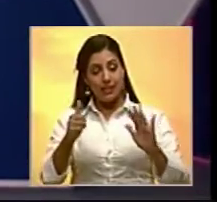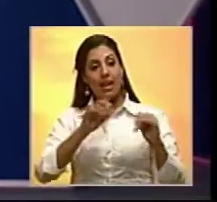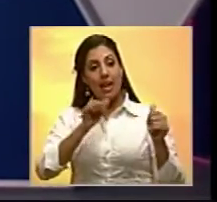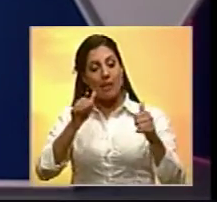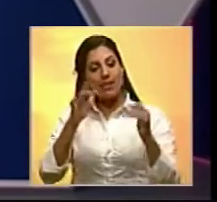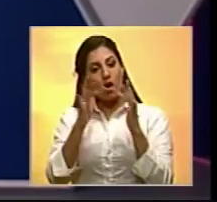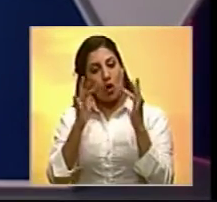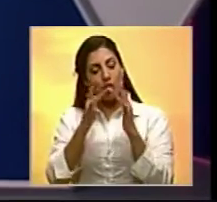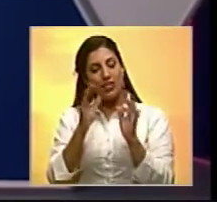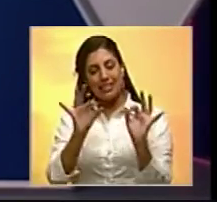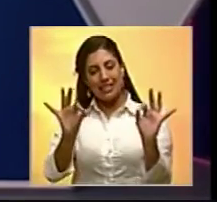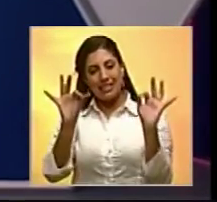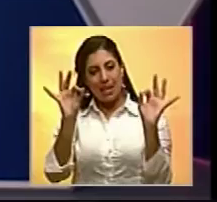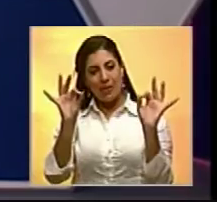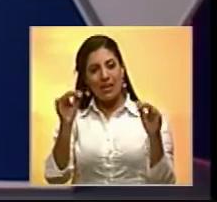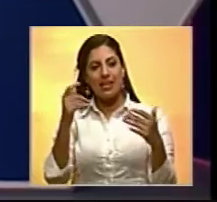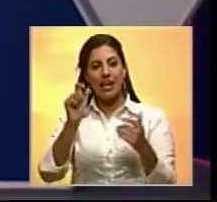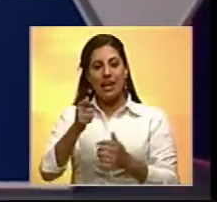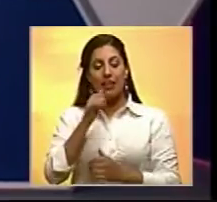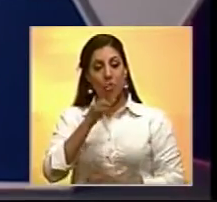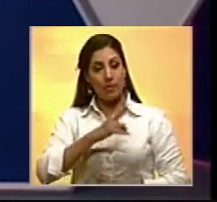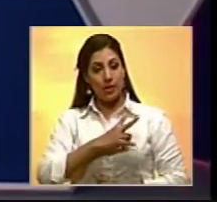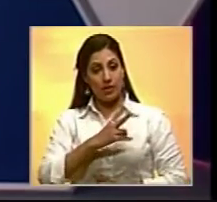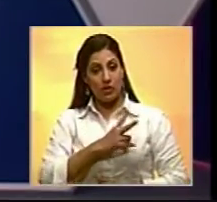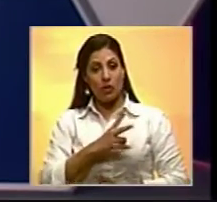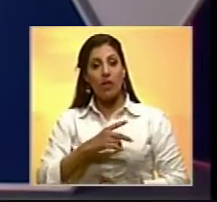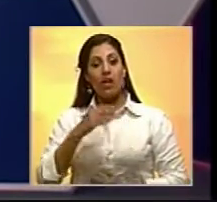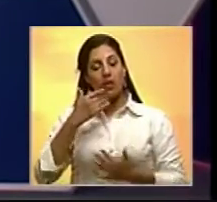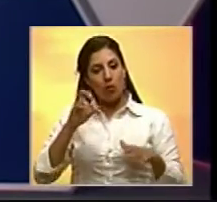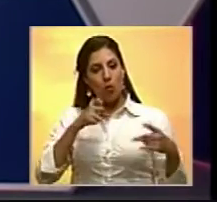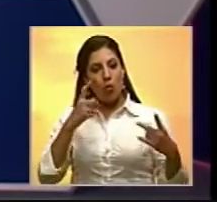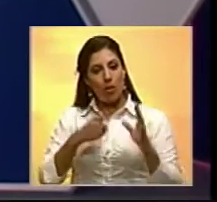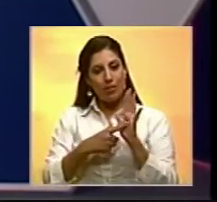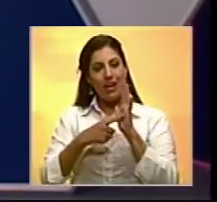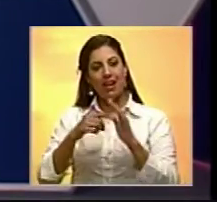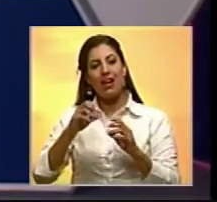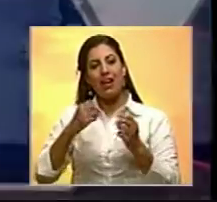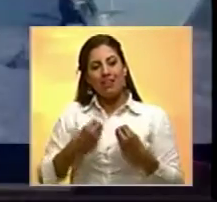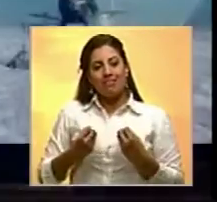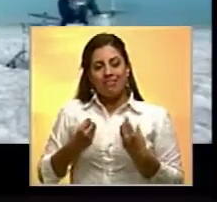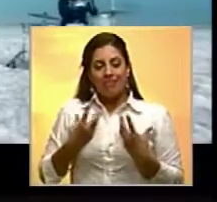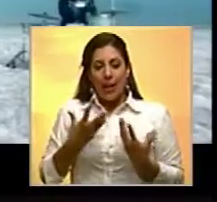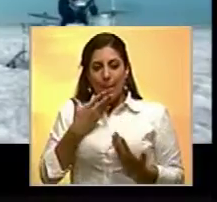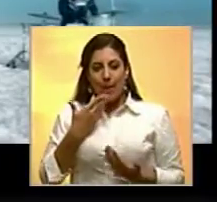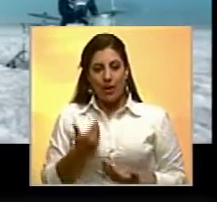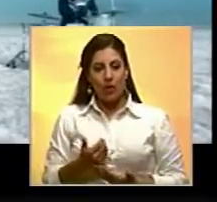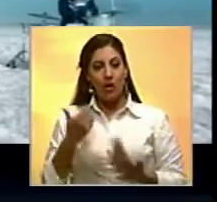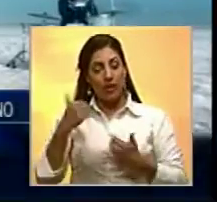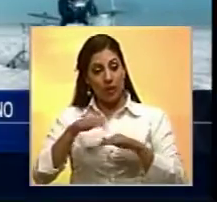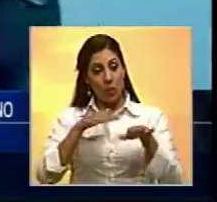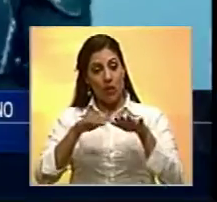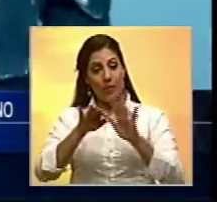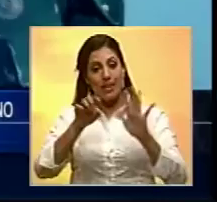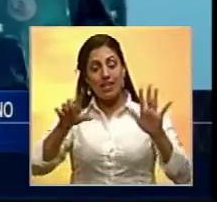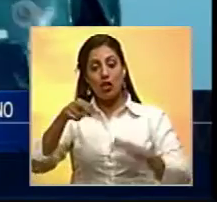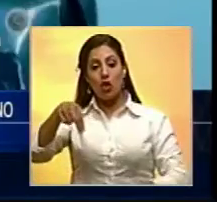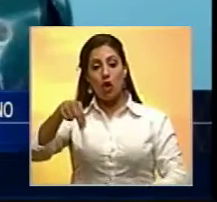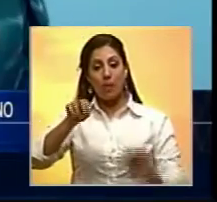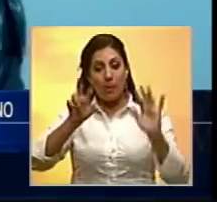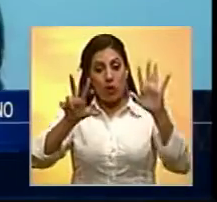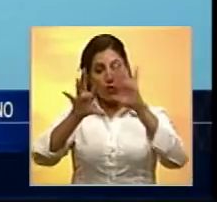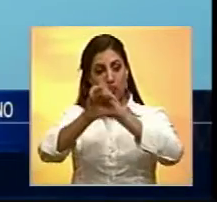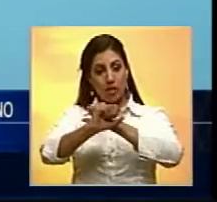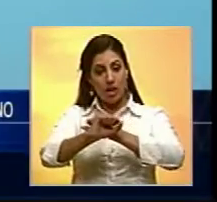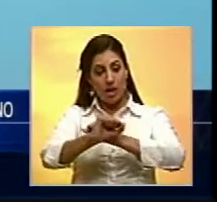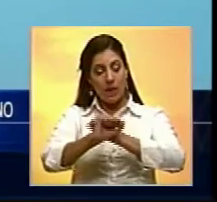será transmitido en exclusiva por nuestro canal Venevisión y promete ser un show que hará vibrar sus sentidos. Este jueves 17 de noviembre a las 8